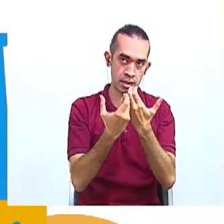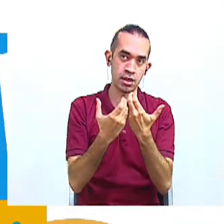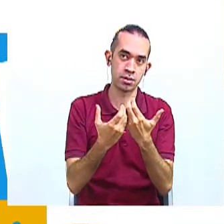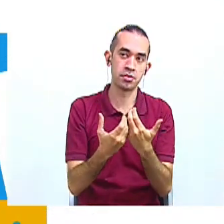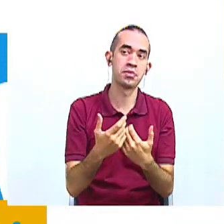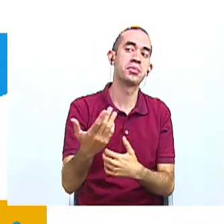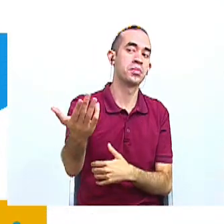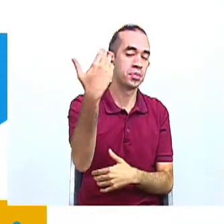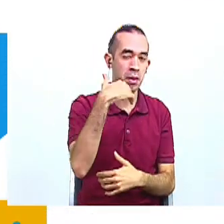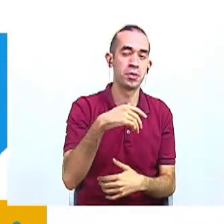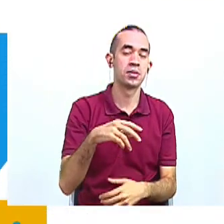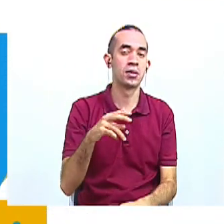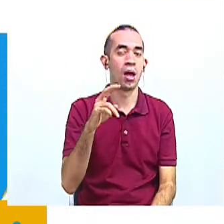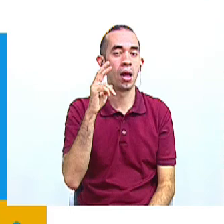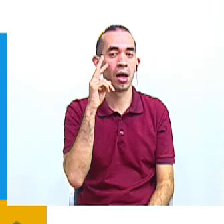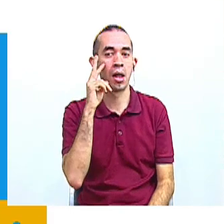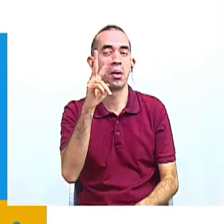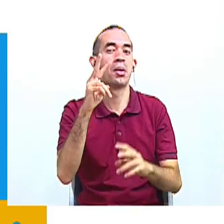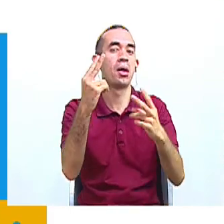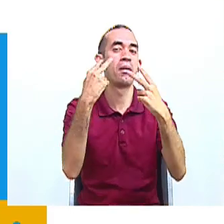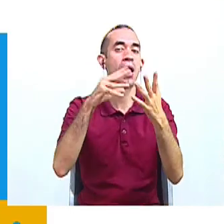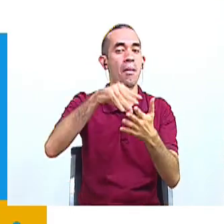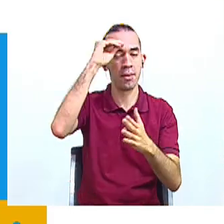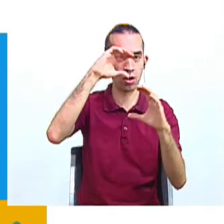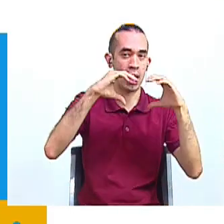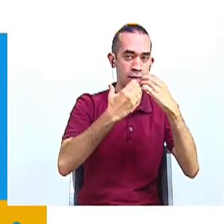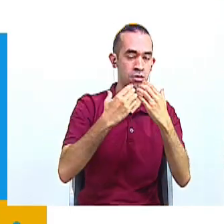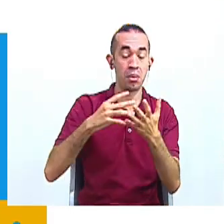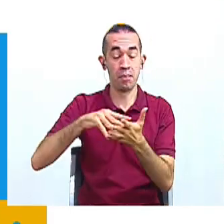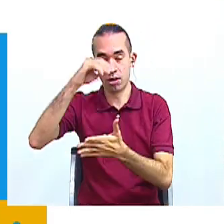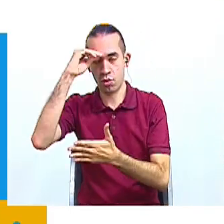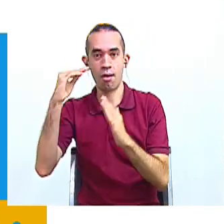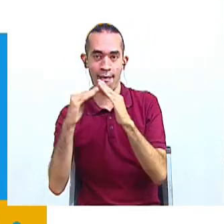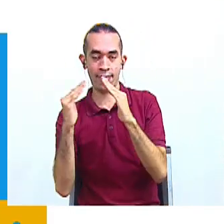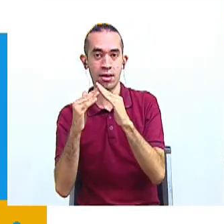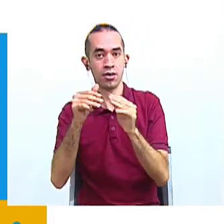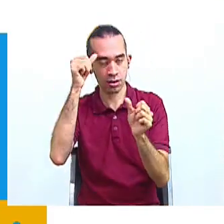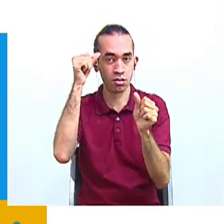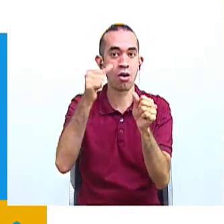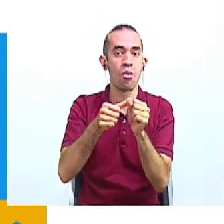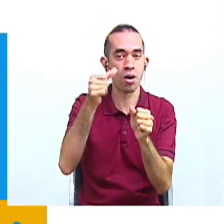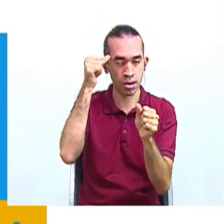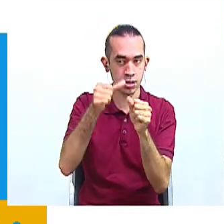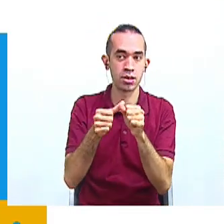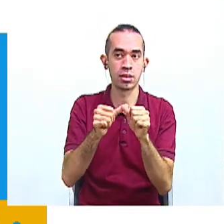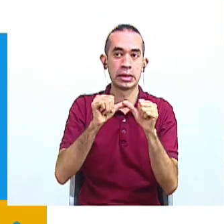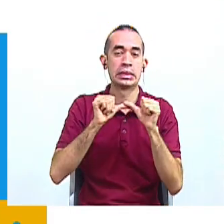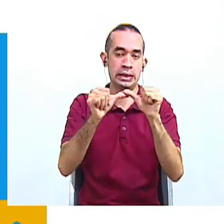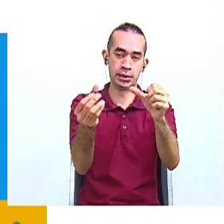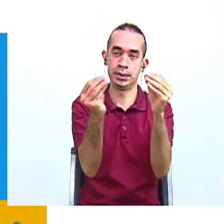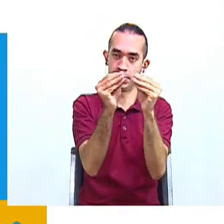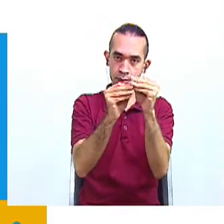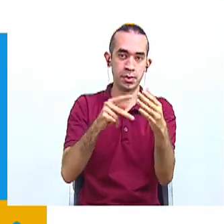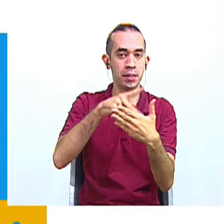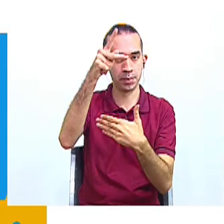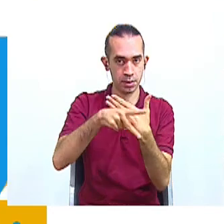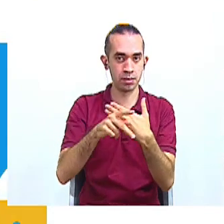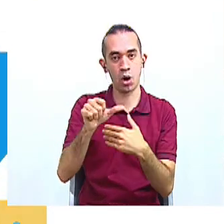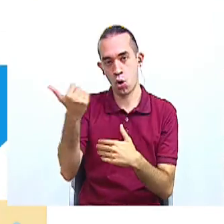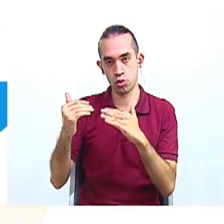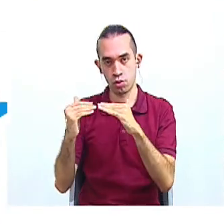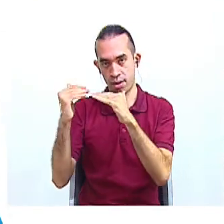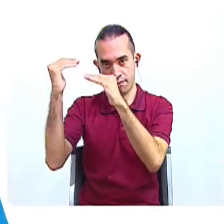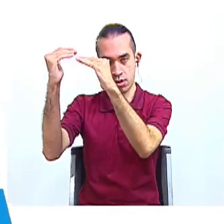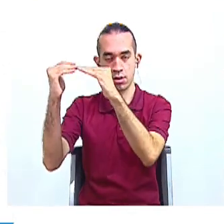y les invitamos a ver Aprendo en Casa. Recordemos que siguen más programas de otros